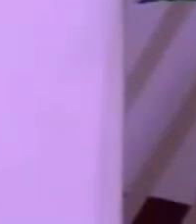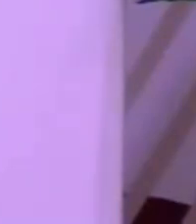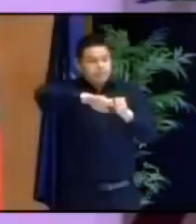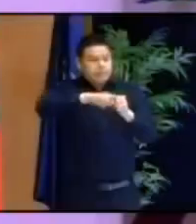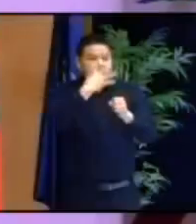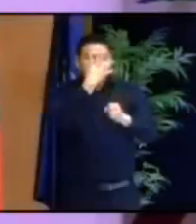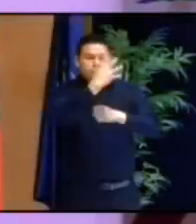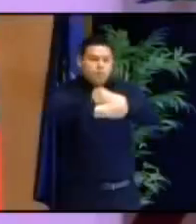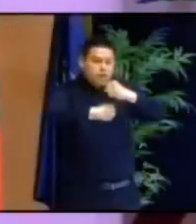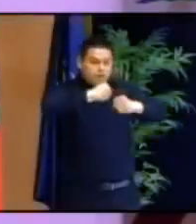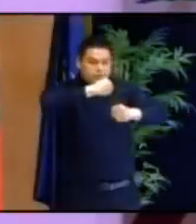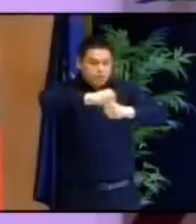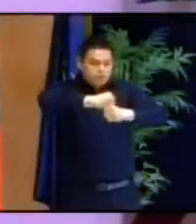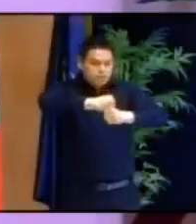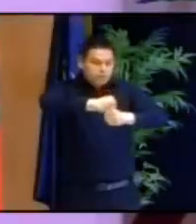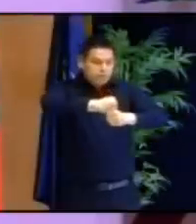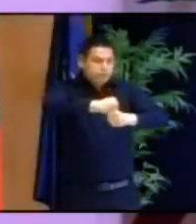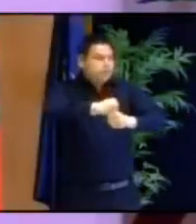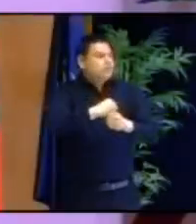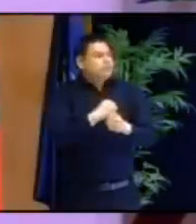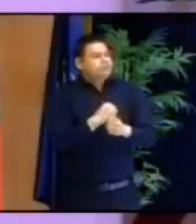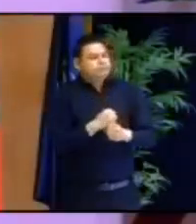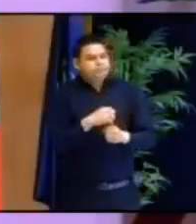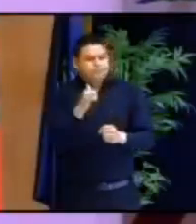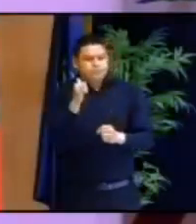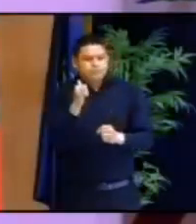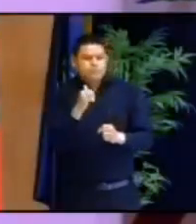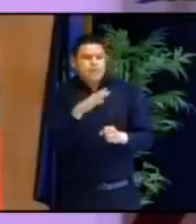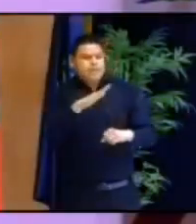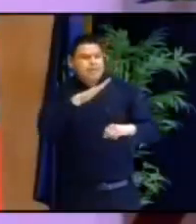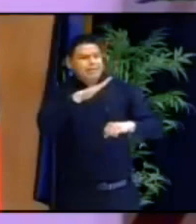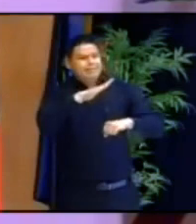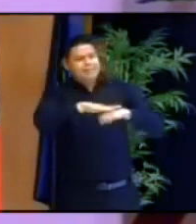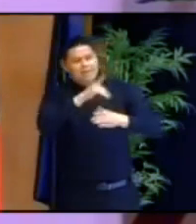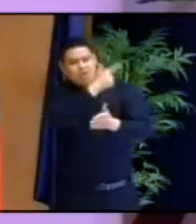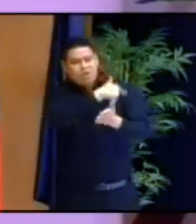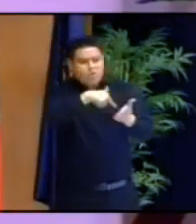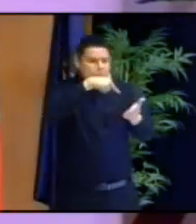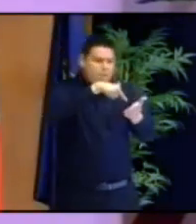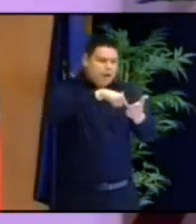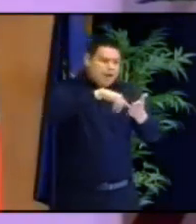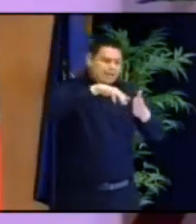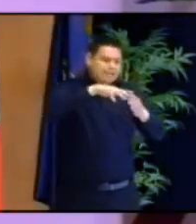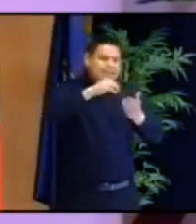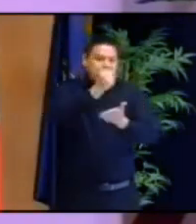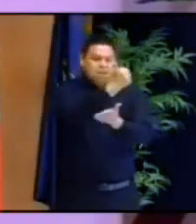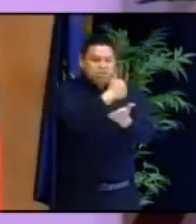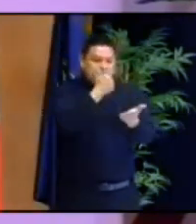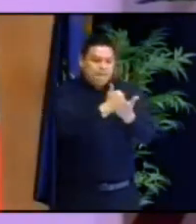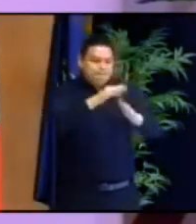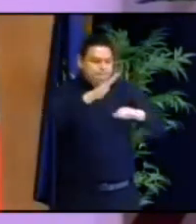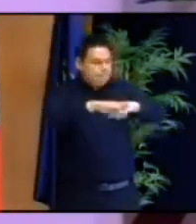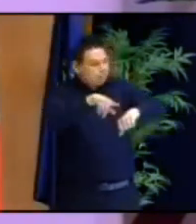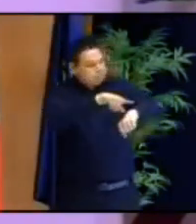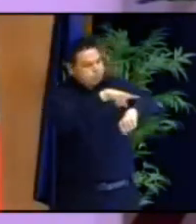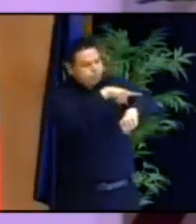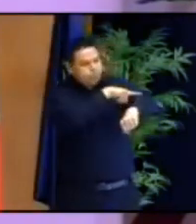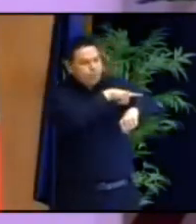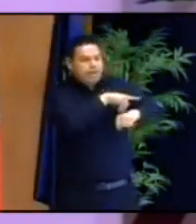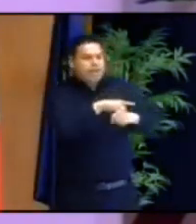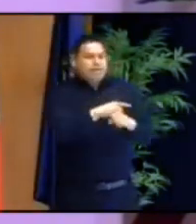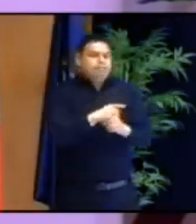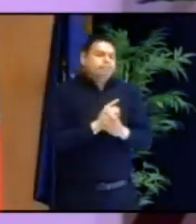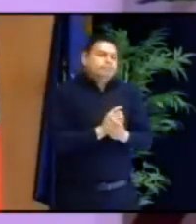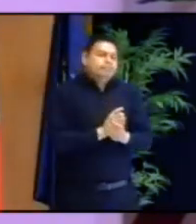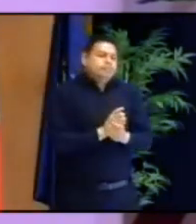4 años, pero están justo en las zonas más apartadas del centro de la ciudad, en la